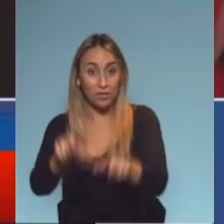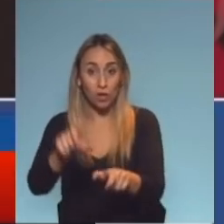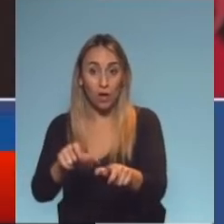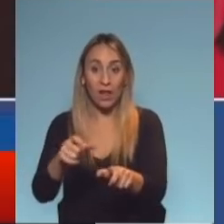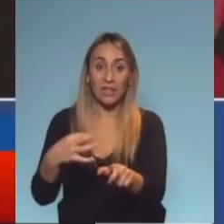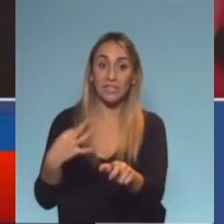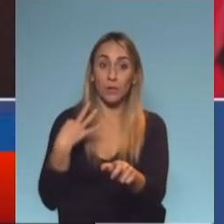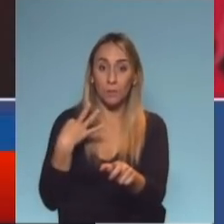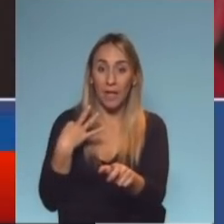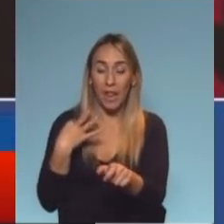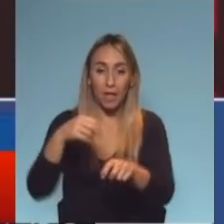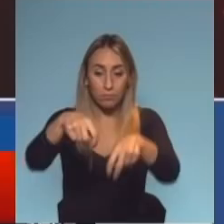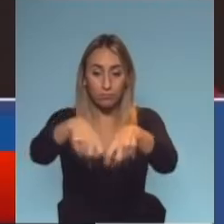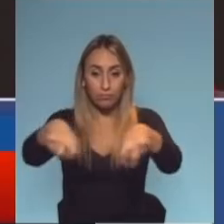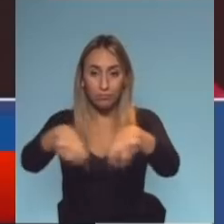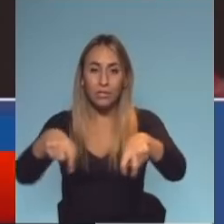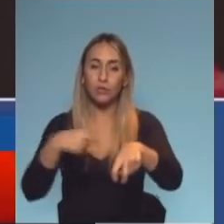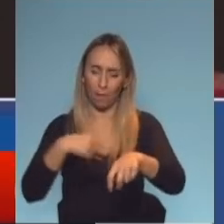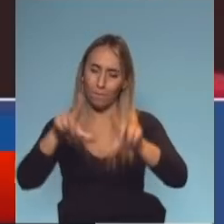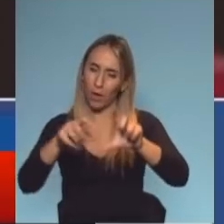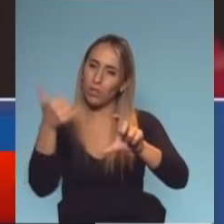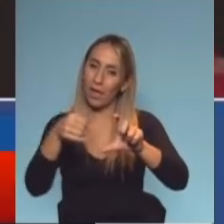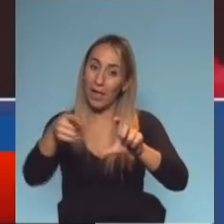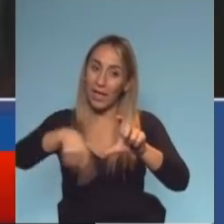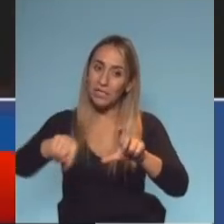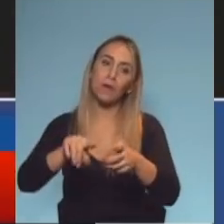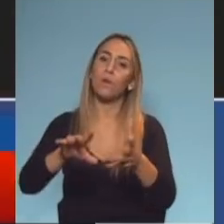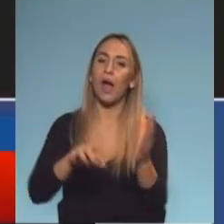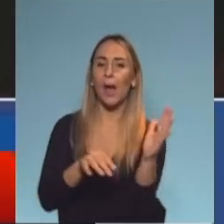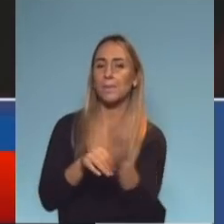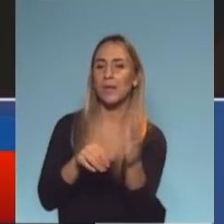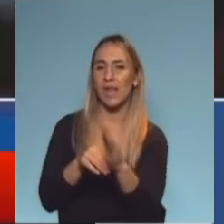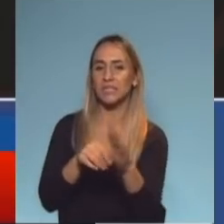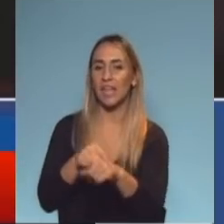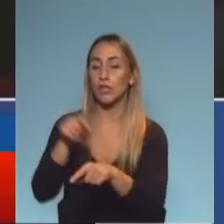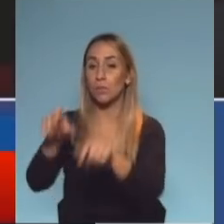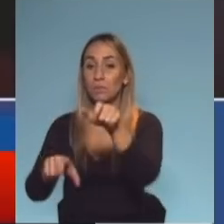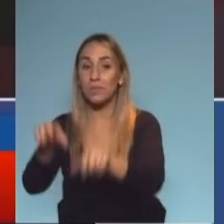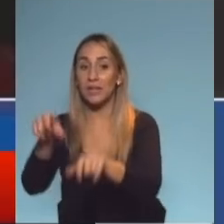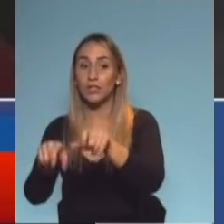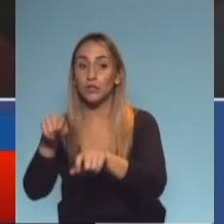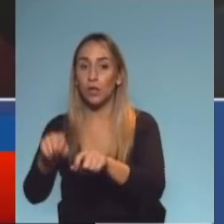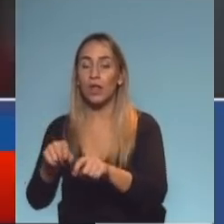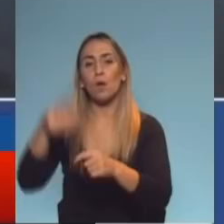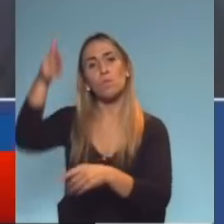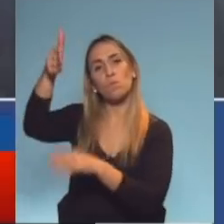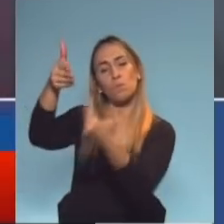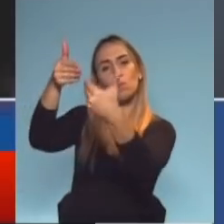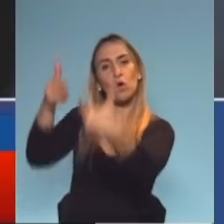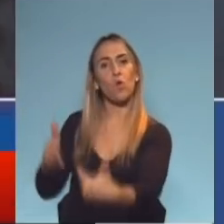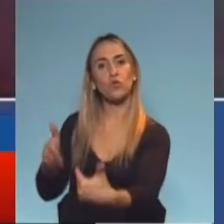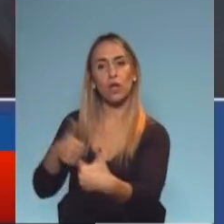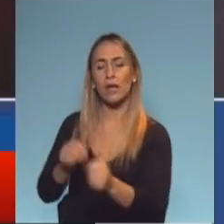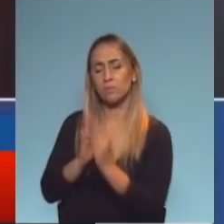después fotos, estaban amenazando los judíos que estaban rezando en el muro de los lamentos.